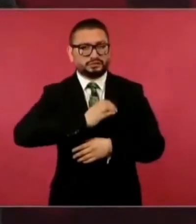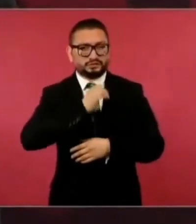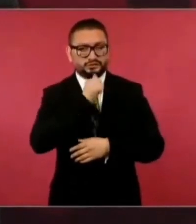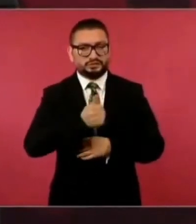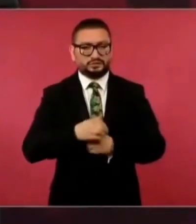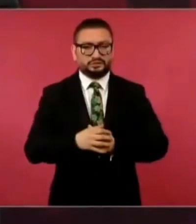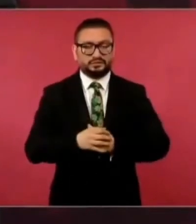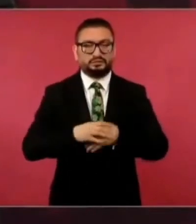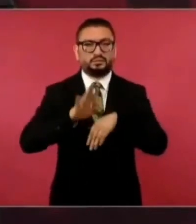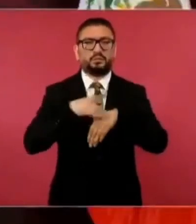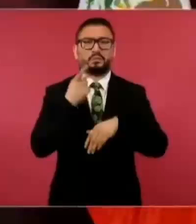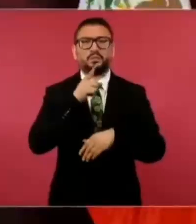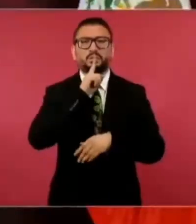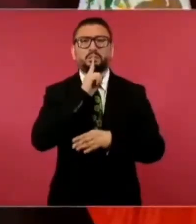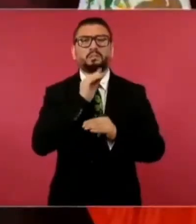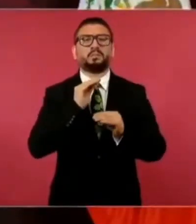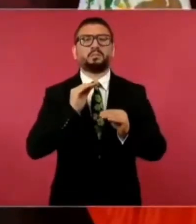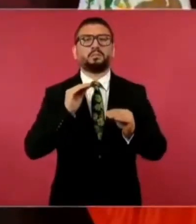¿Por qué se queda callado?